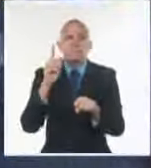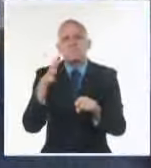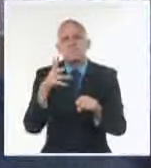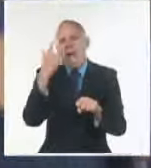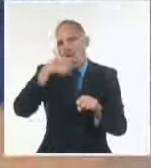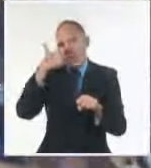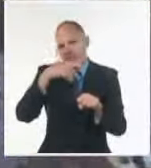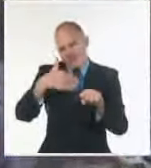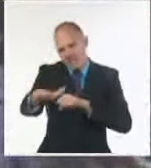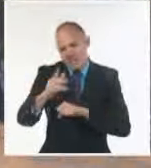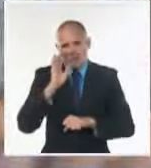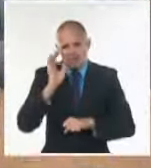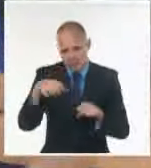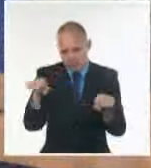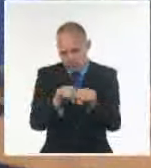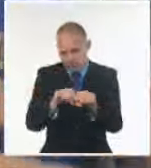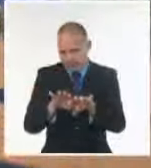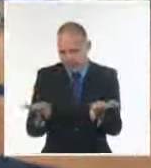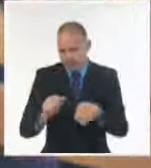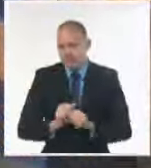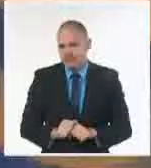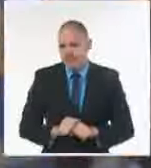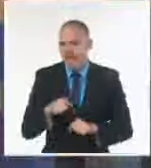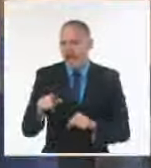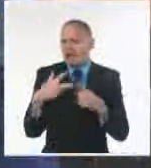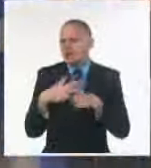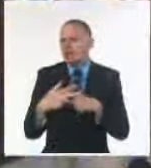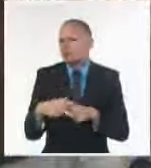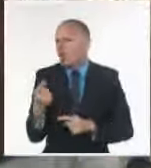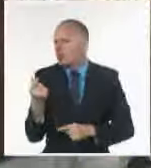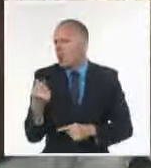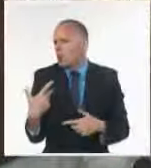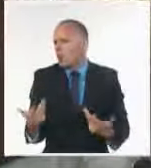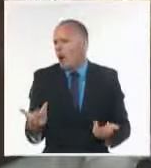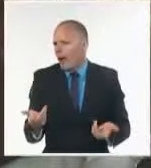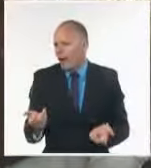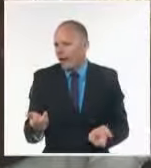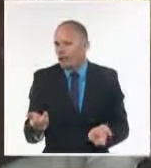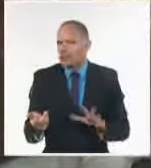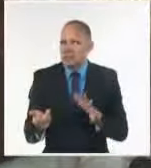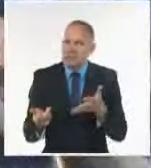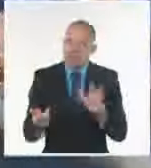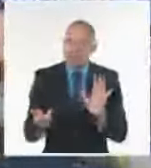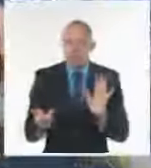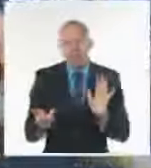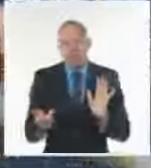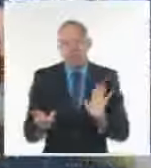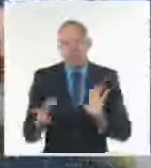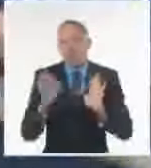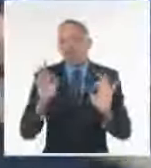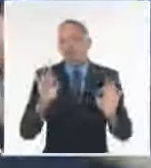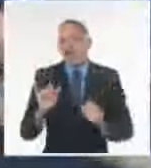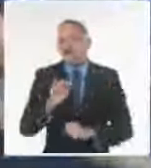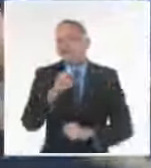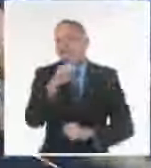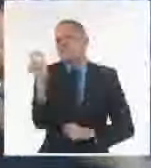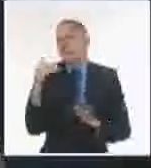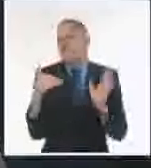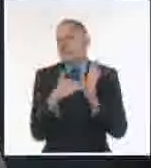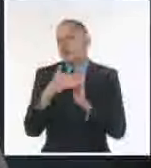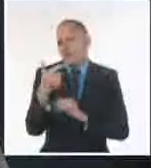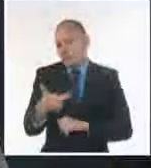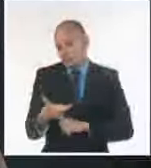abril. El costo del mantenimiento de la máquina número 6 está en el orden de los 100 millones de